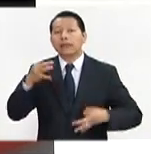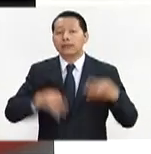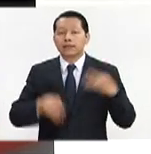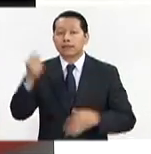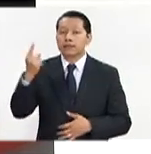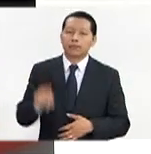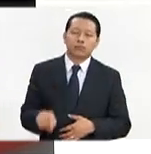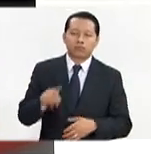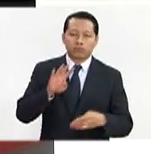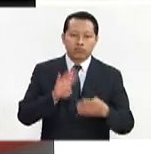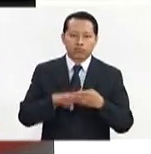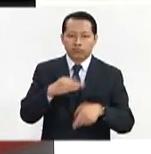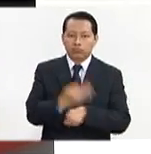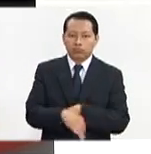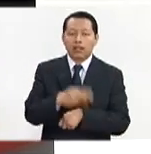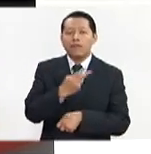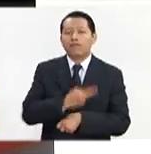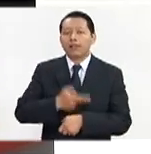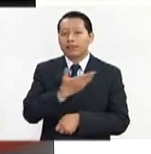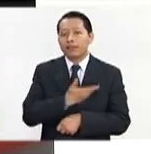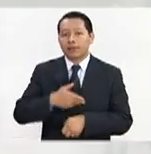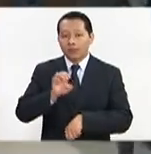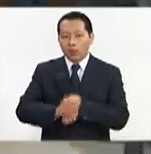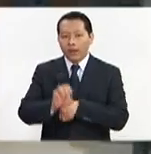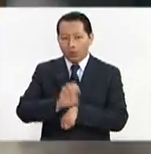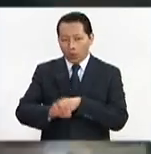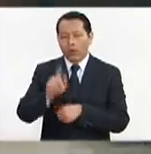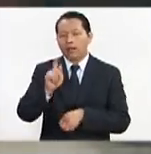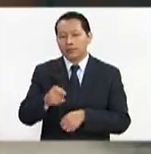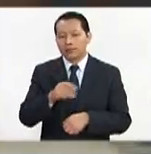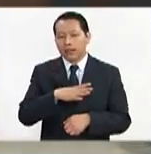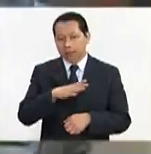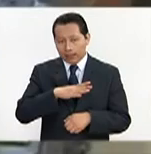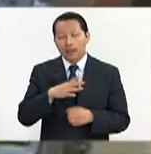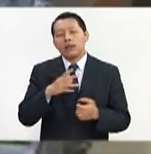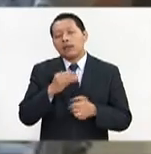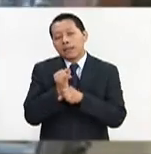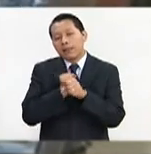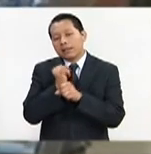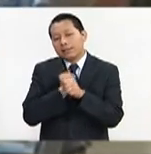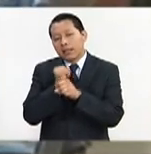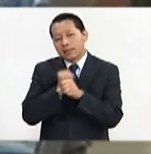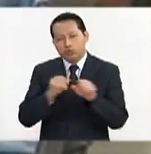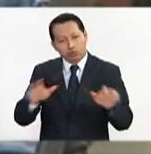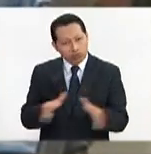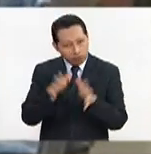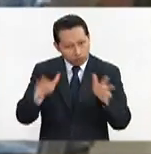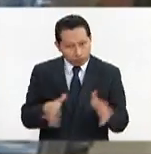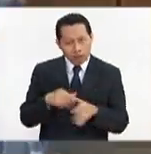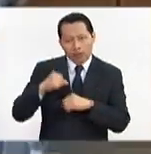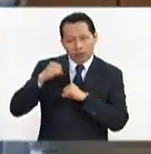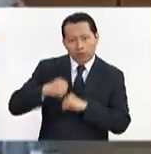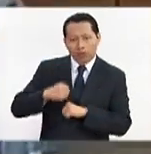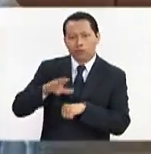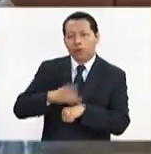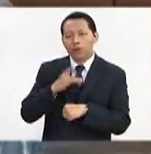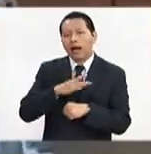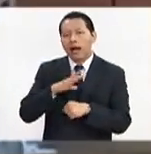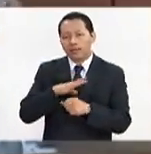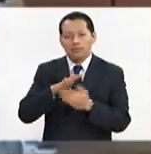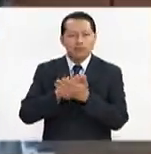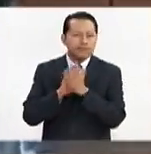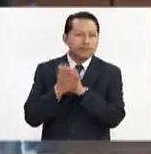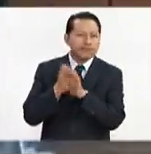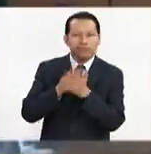prisión preventiva en contra del vicepresidente de Ecuador, Jorge Glass, en el marco de una investigación que impulsan las autoridades locales por asociación